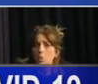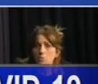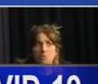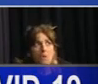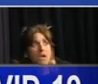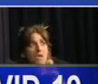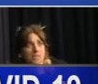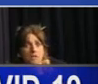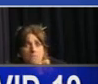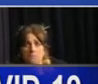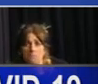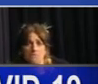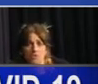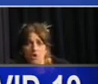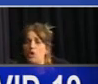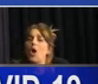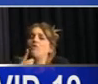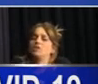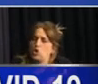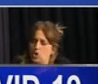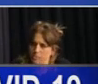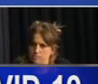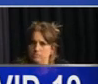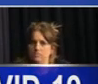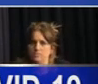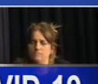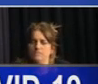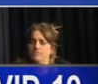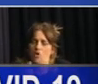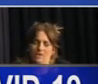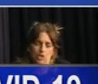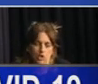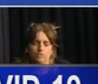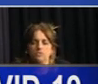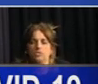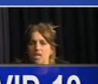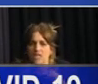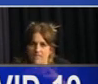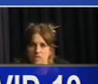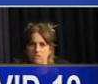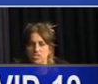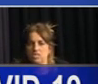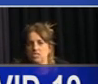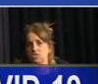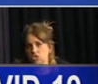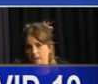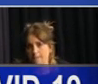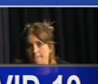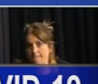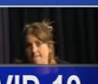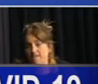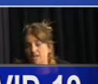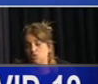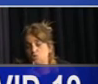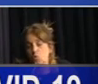que se quede ahora no es obligatorio por eso una vez más apelamos a que la